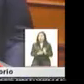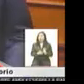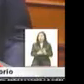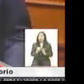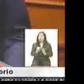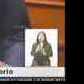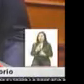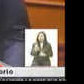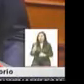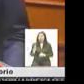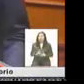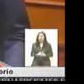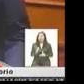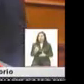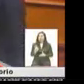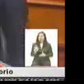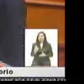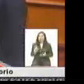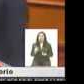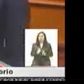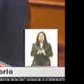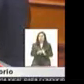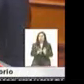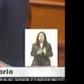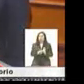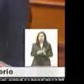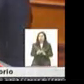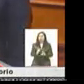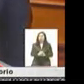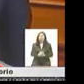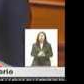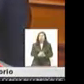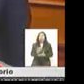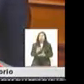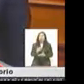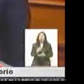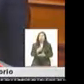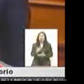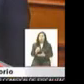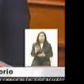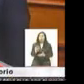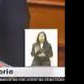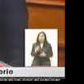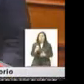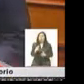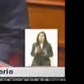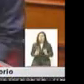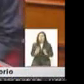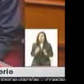Supremo 052-2001, modificado por el Decreto Supremo número 205 del